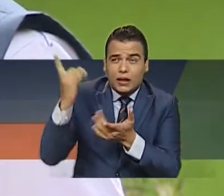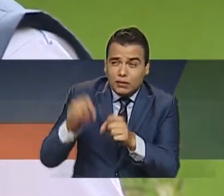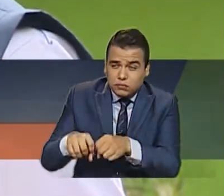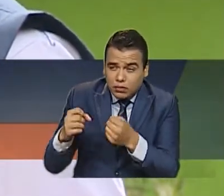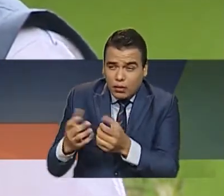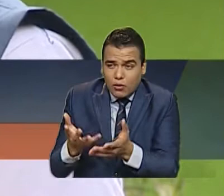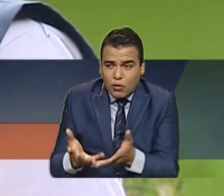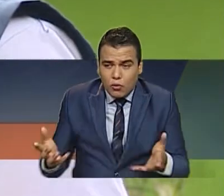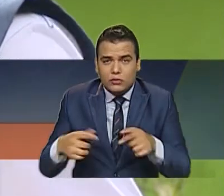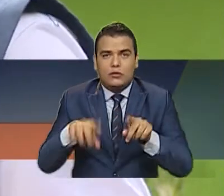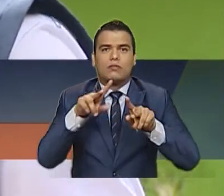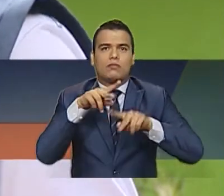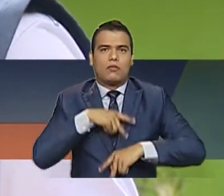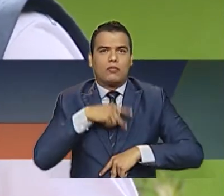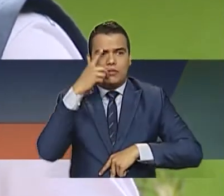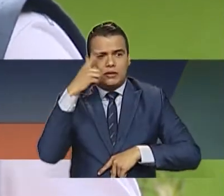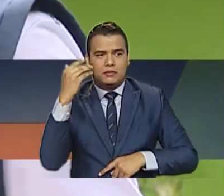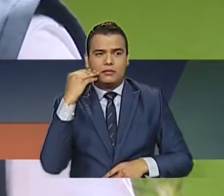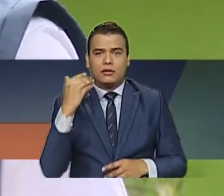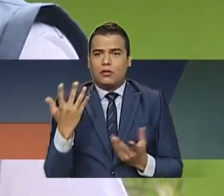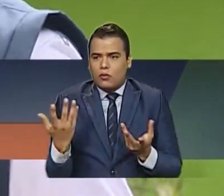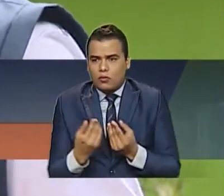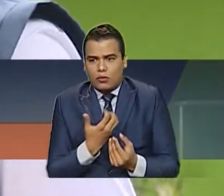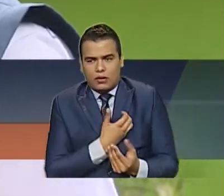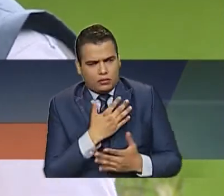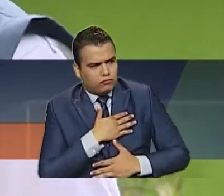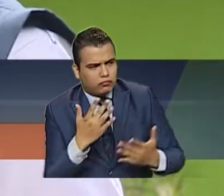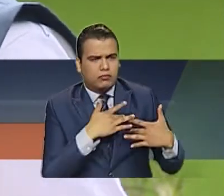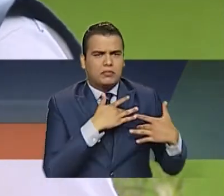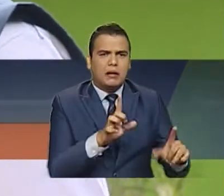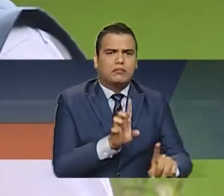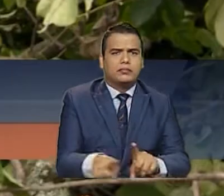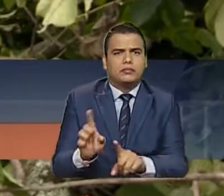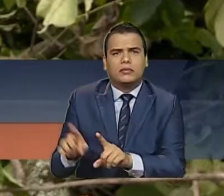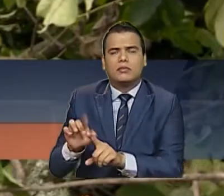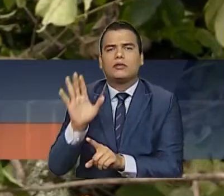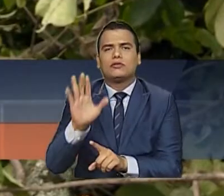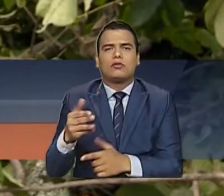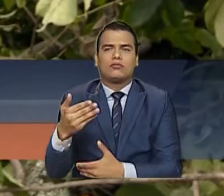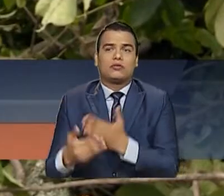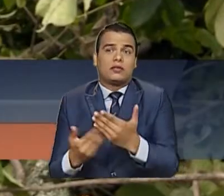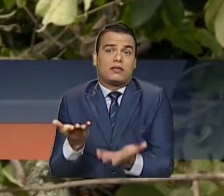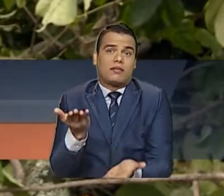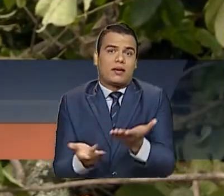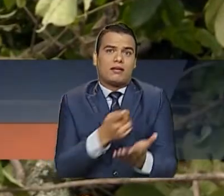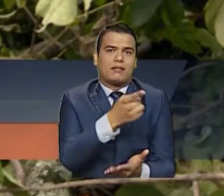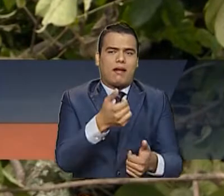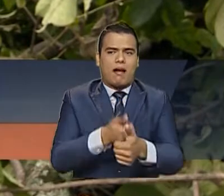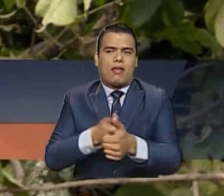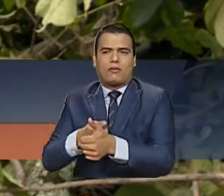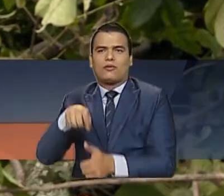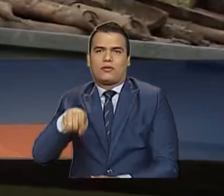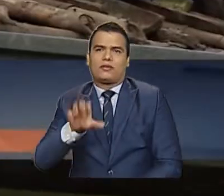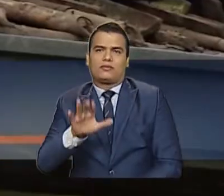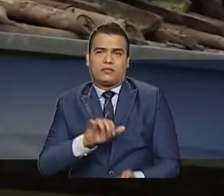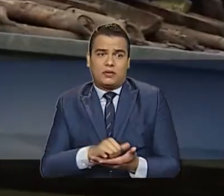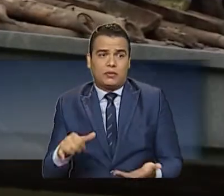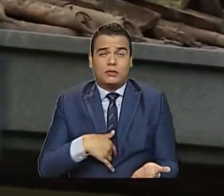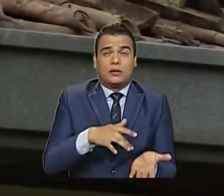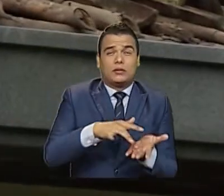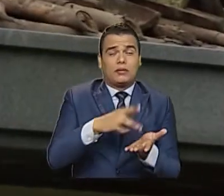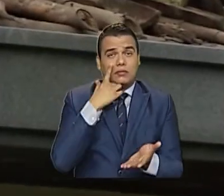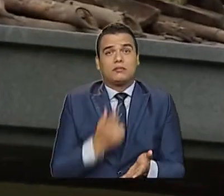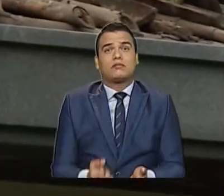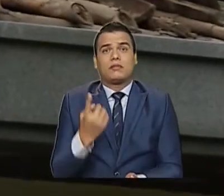enseres miramos como en la oficina municipal entrega colchonetas frazadas y así sucesivamente dependiendo la necesidad esta emergencia es la primera que se